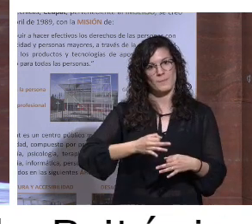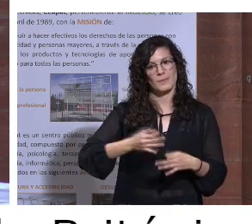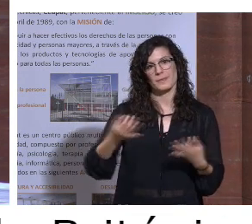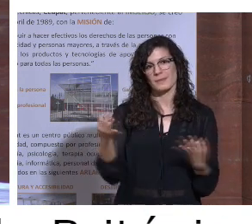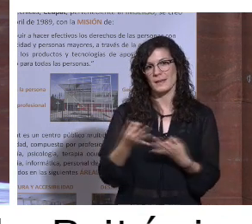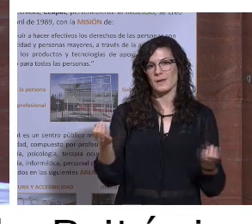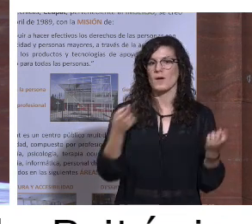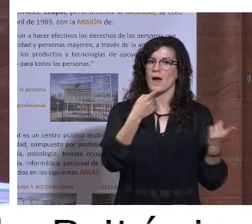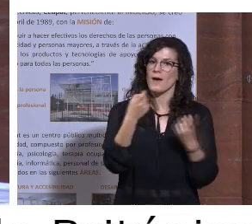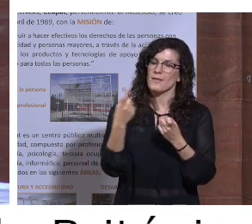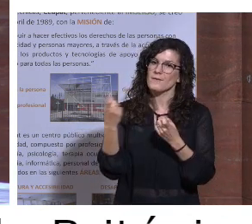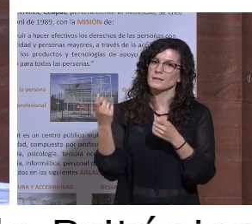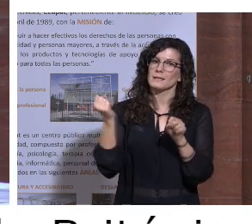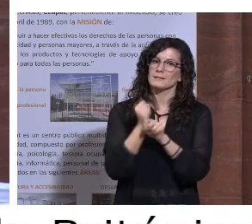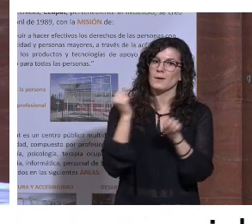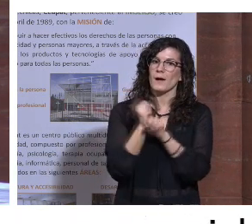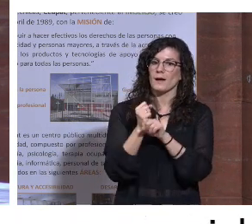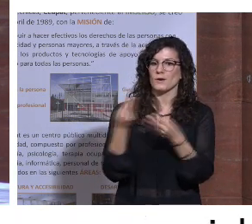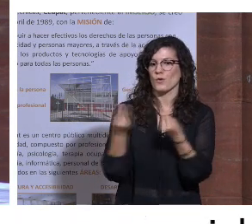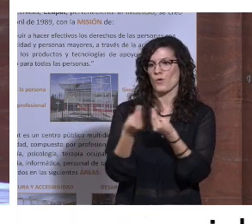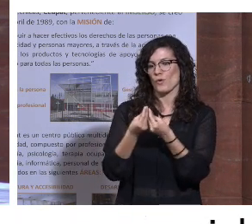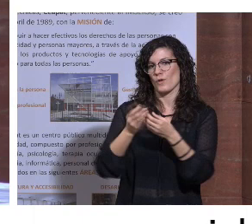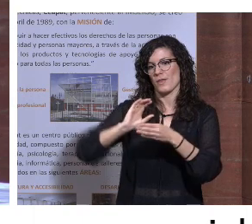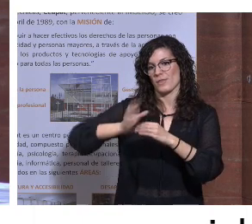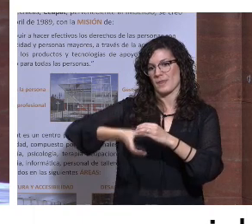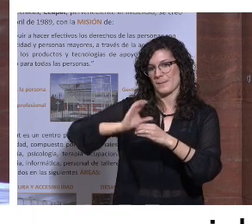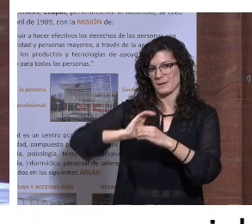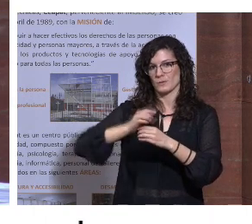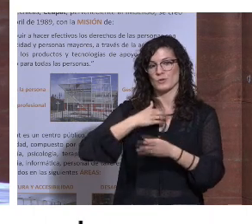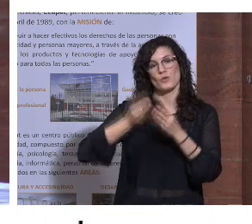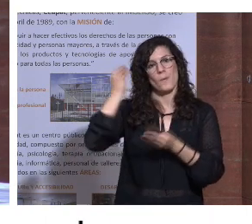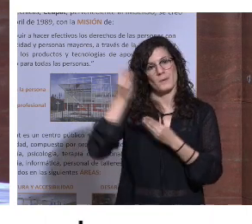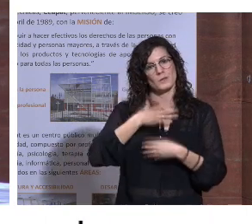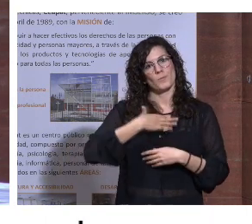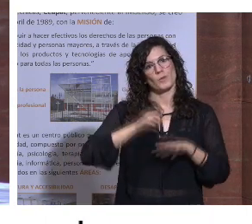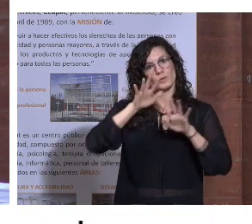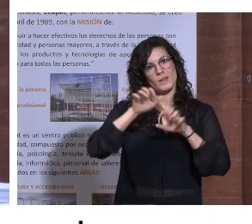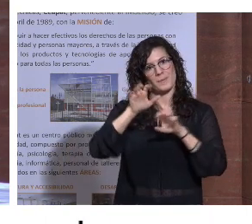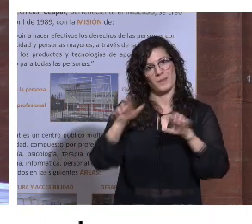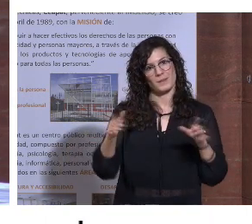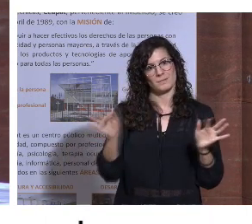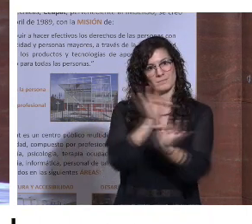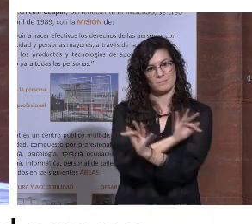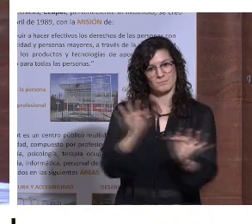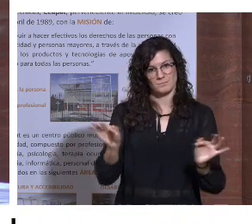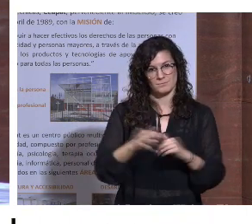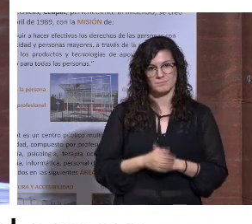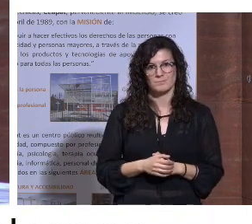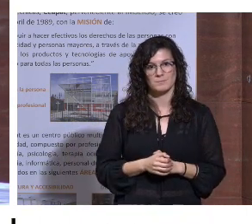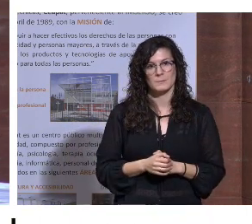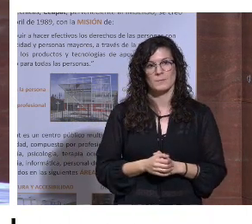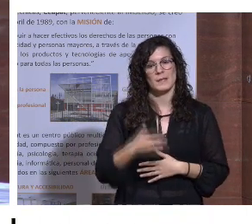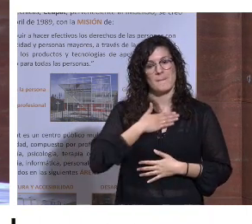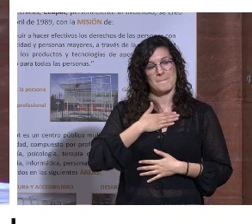de trabajar con partners como CEAPAT. Considero que podemos aprender mucho uno del otro. Mi